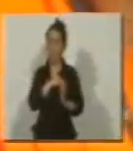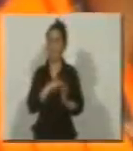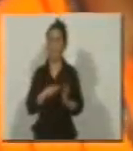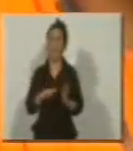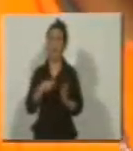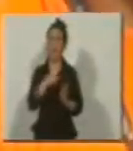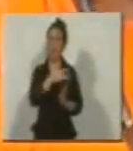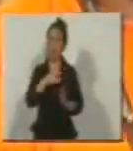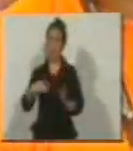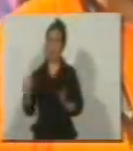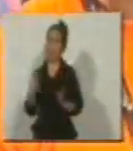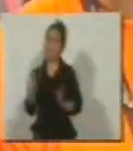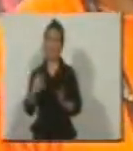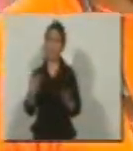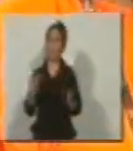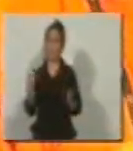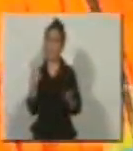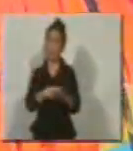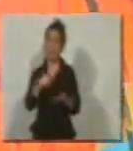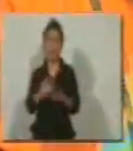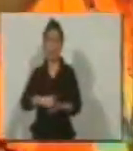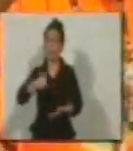saldar, y este solo quiere